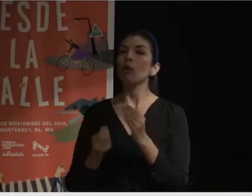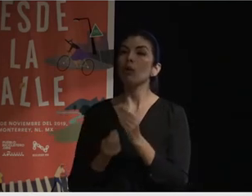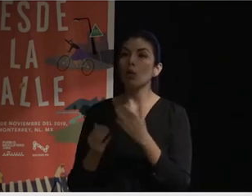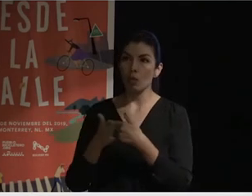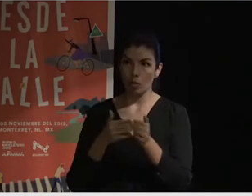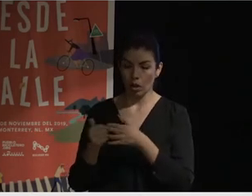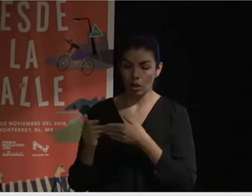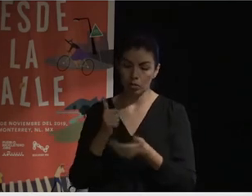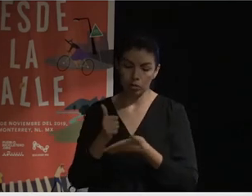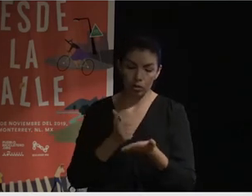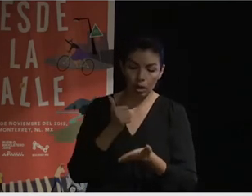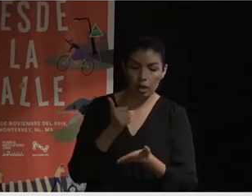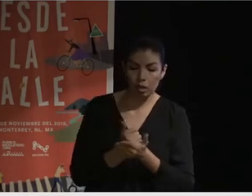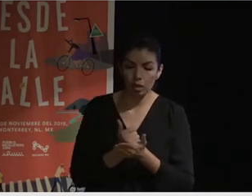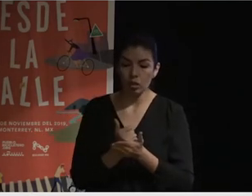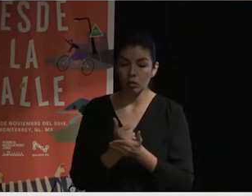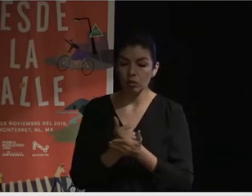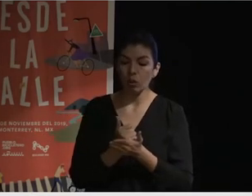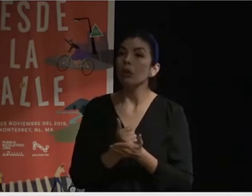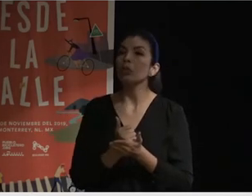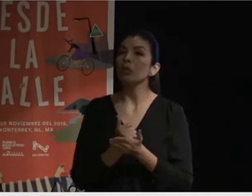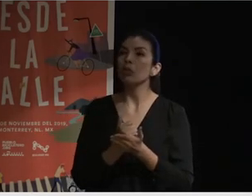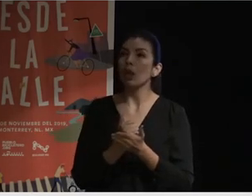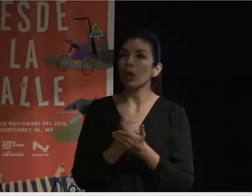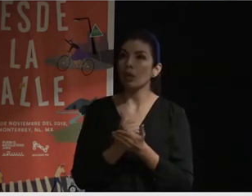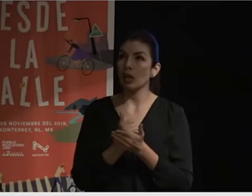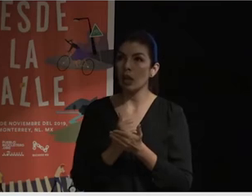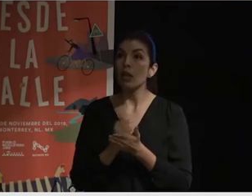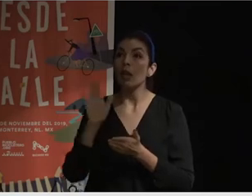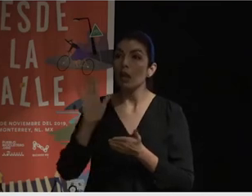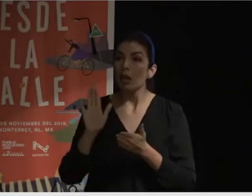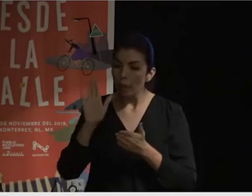sea, porque tenemos que regresar a la gente a los centros históricos,